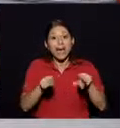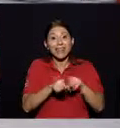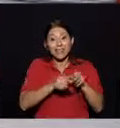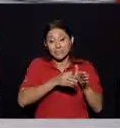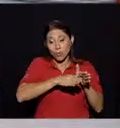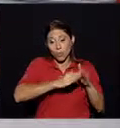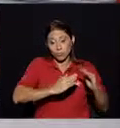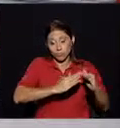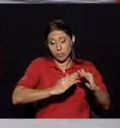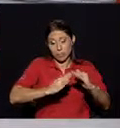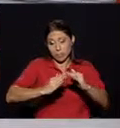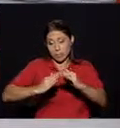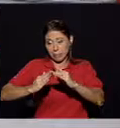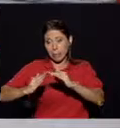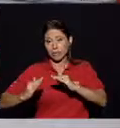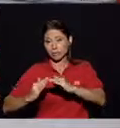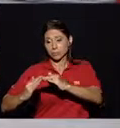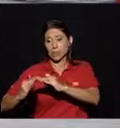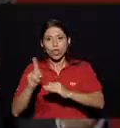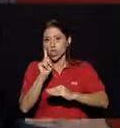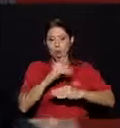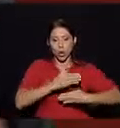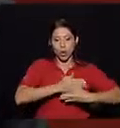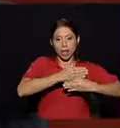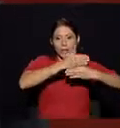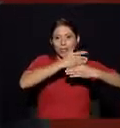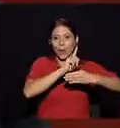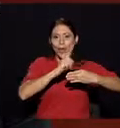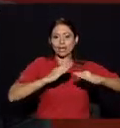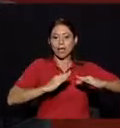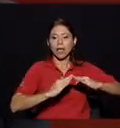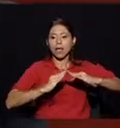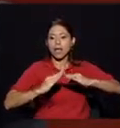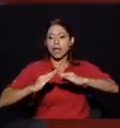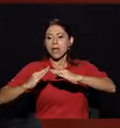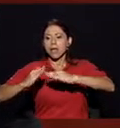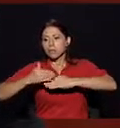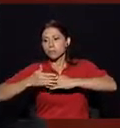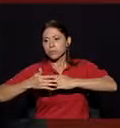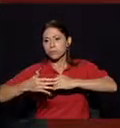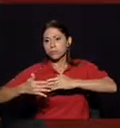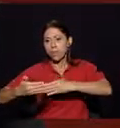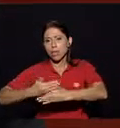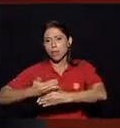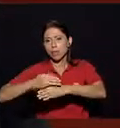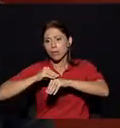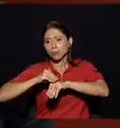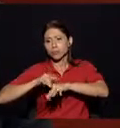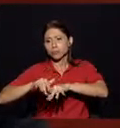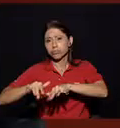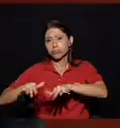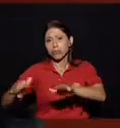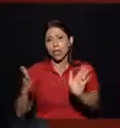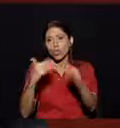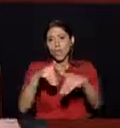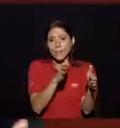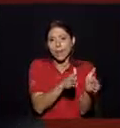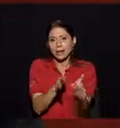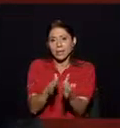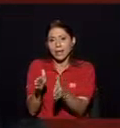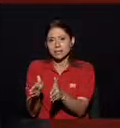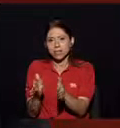horizontal, que fue llenando espacios vacíos y ampliando sus espacios sin ninguna planificación. Esa es la parte más importante, sin que